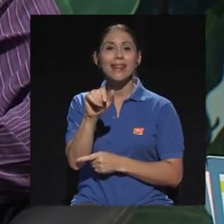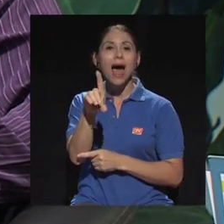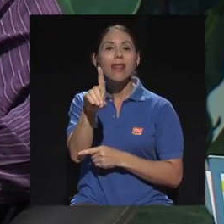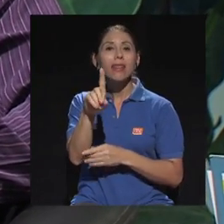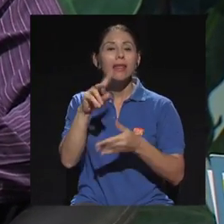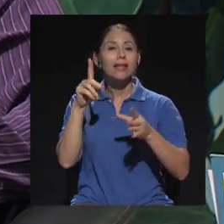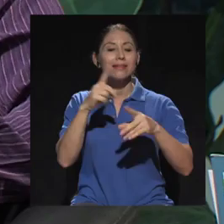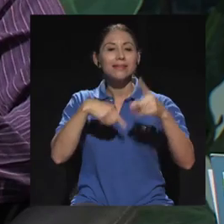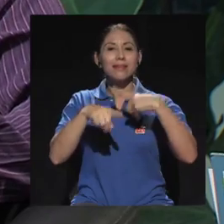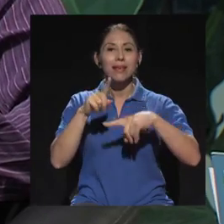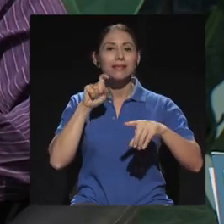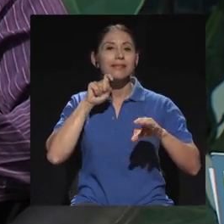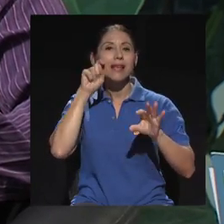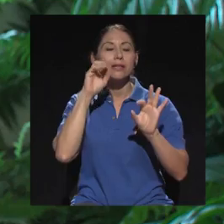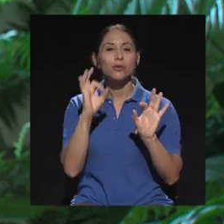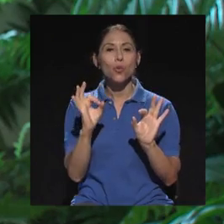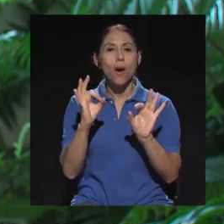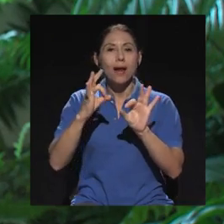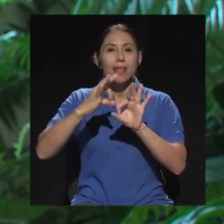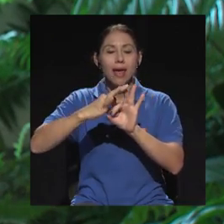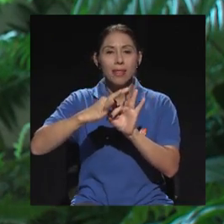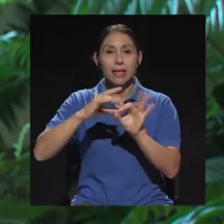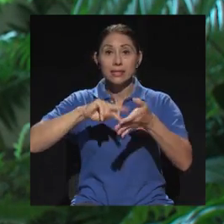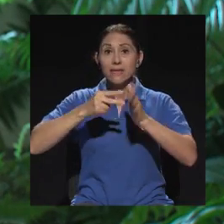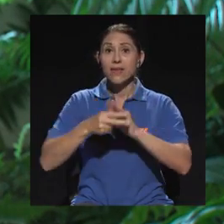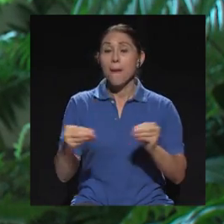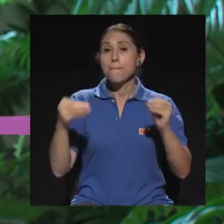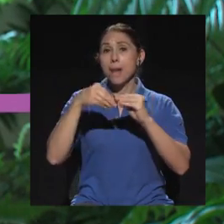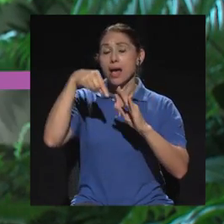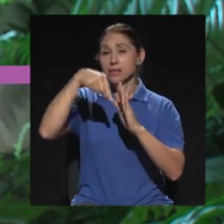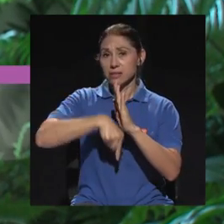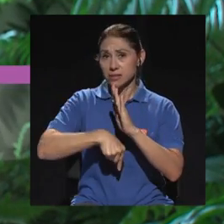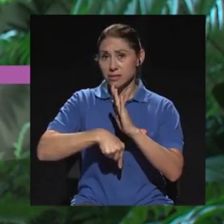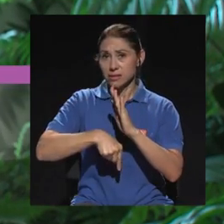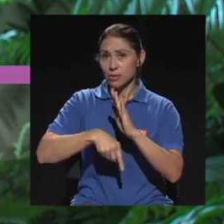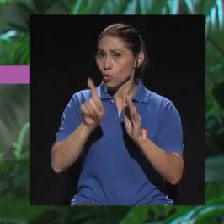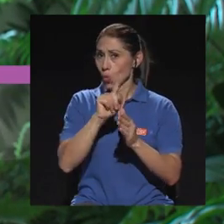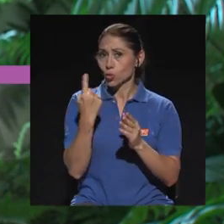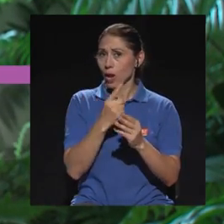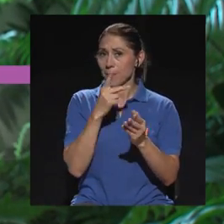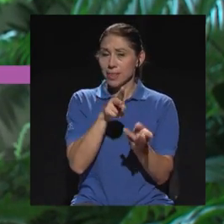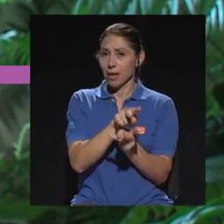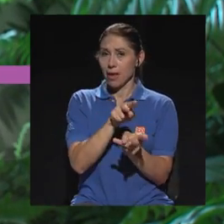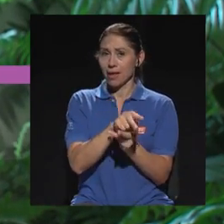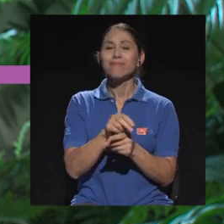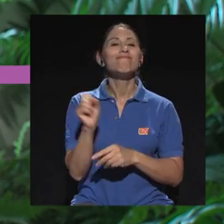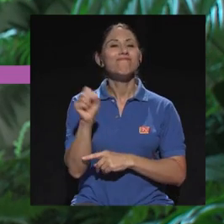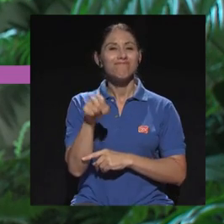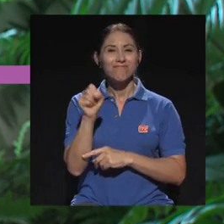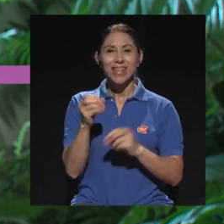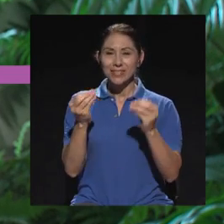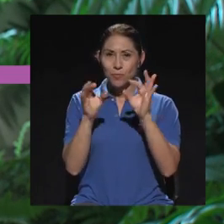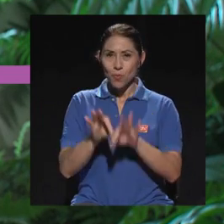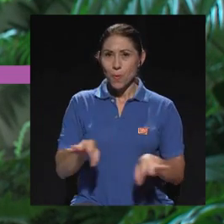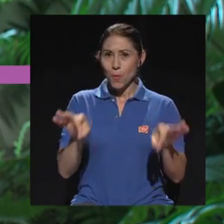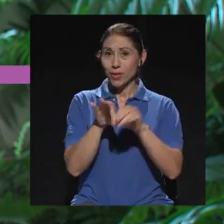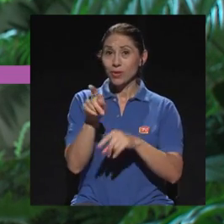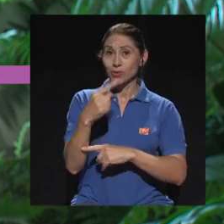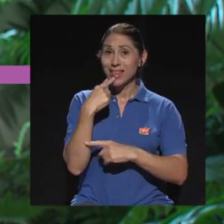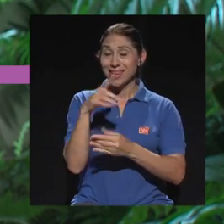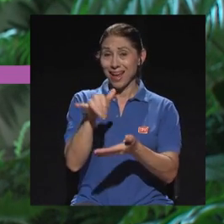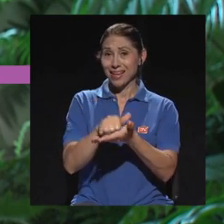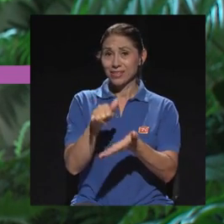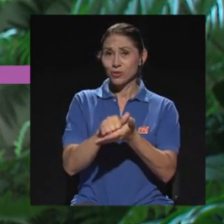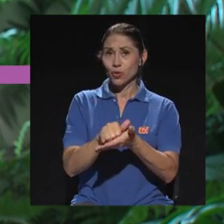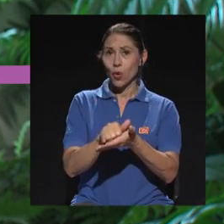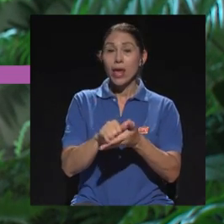más. Sí, ese es un tema importantísimo que usted lo mencione, porque realmente no solo podemos reducir a la